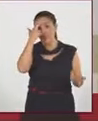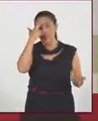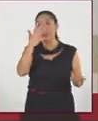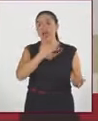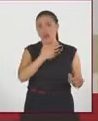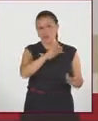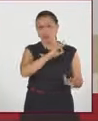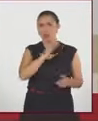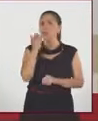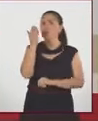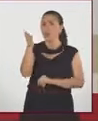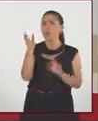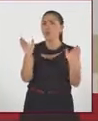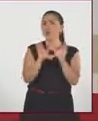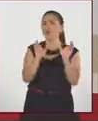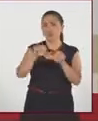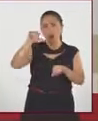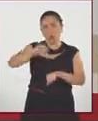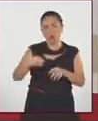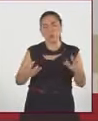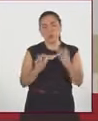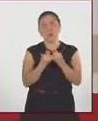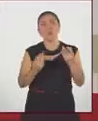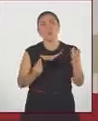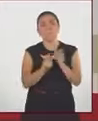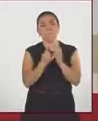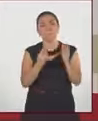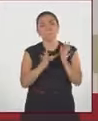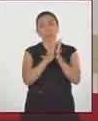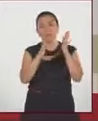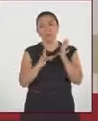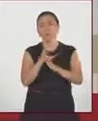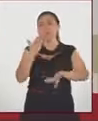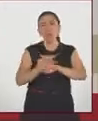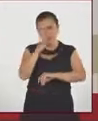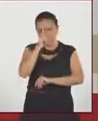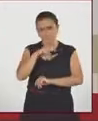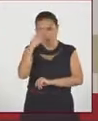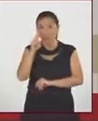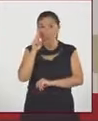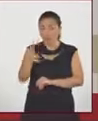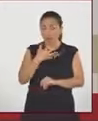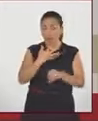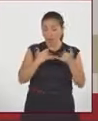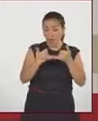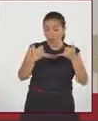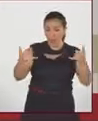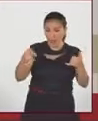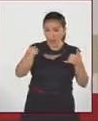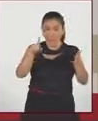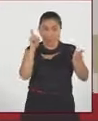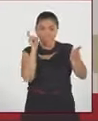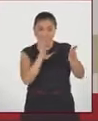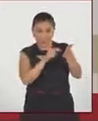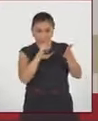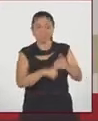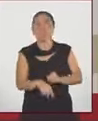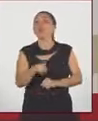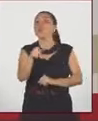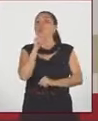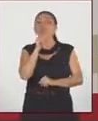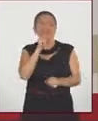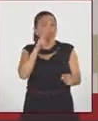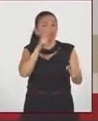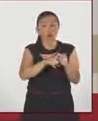pueden solicitar una constancia de participación. Es fácil, entren al enlace que aparece en el chat de comentarios. Si aún no